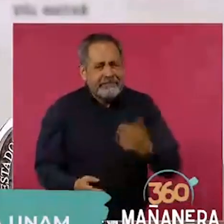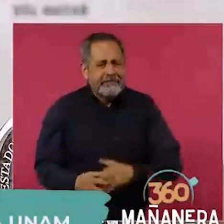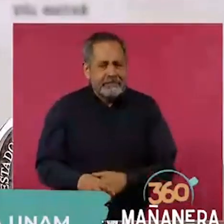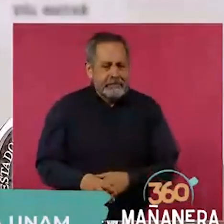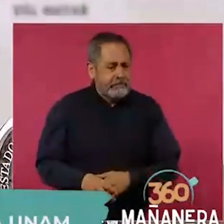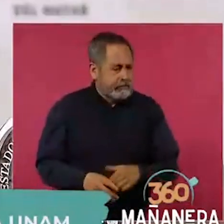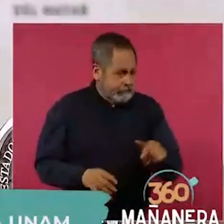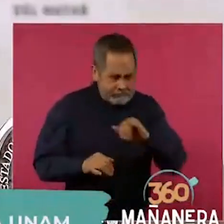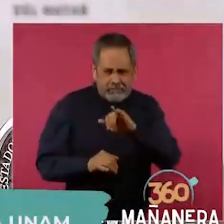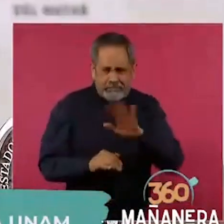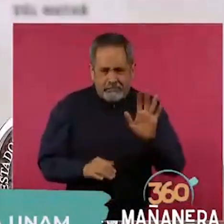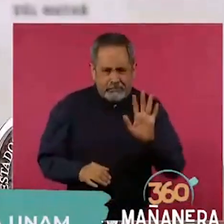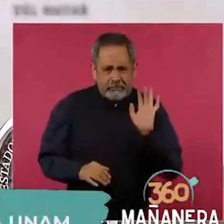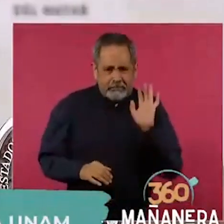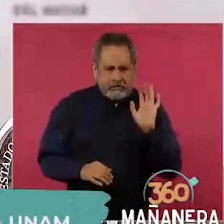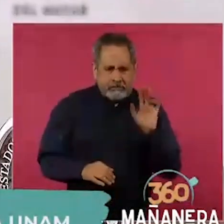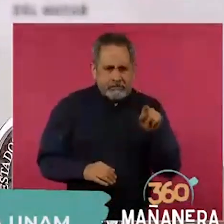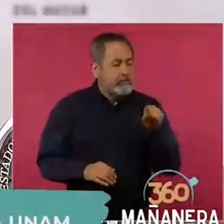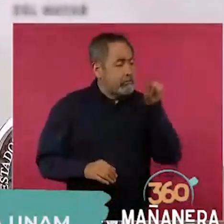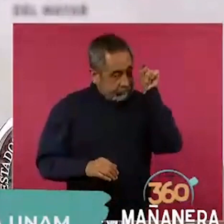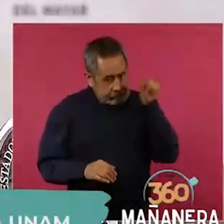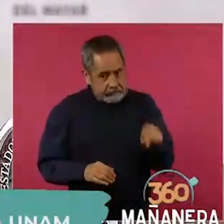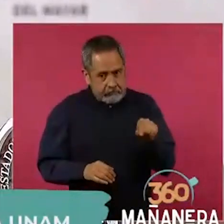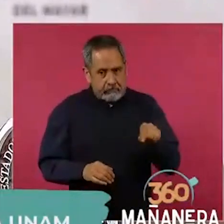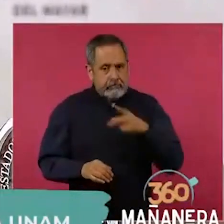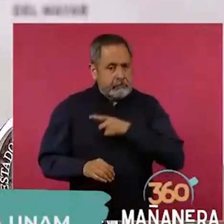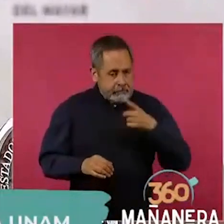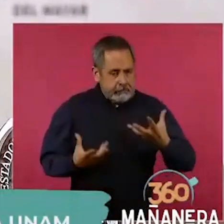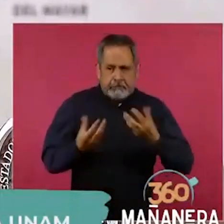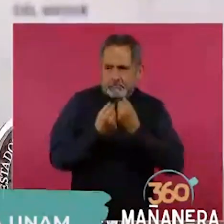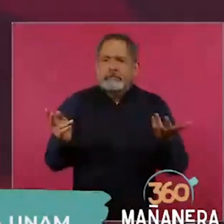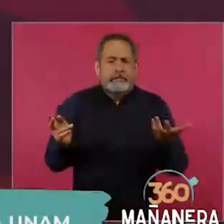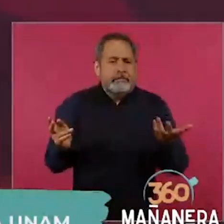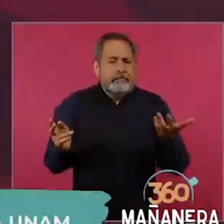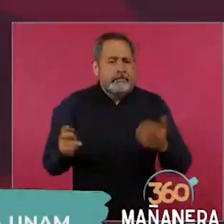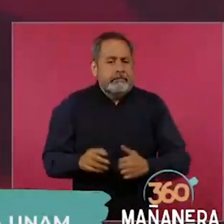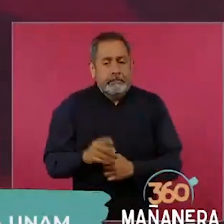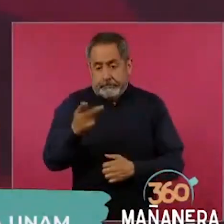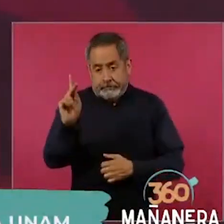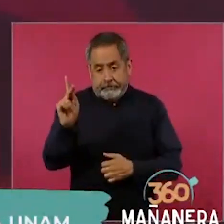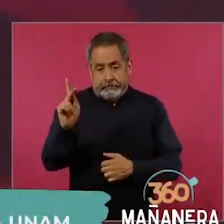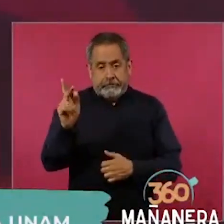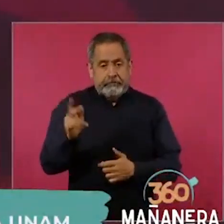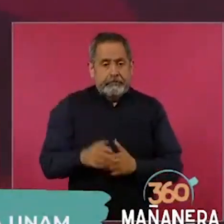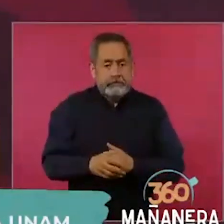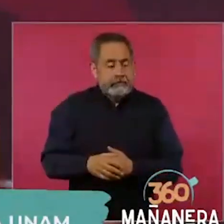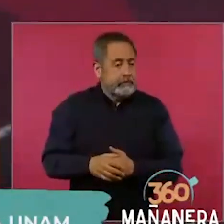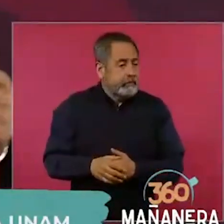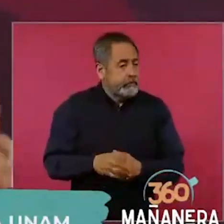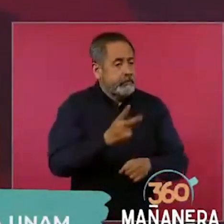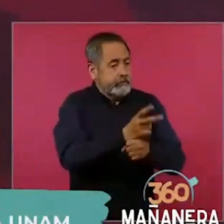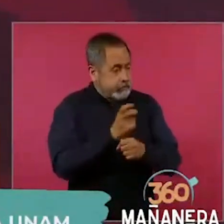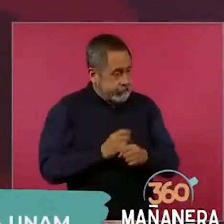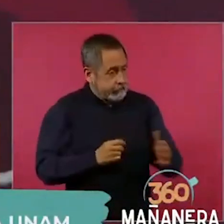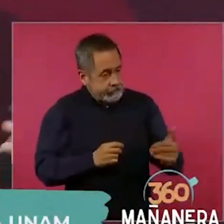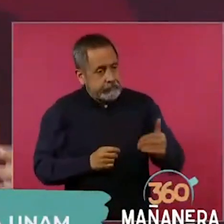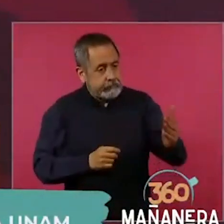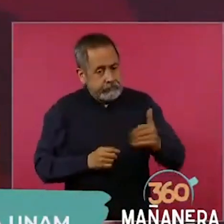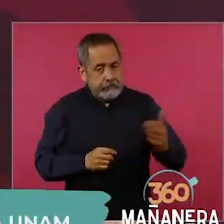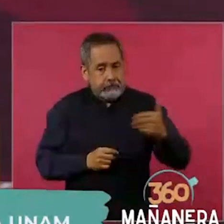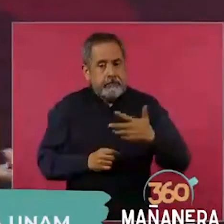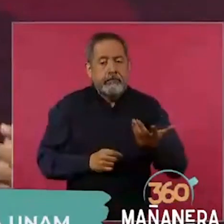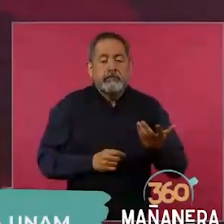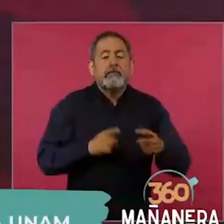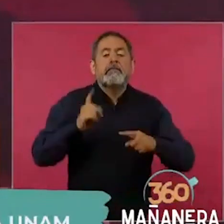Sí, claro, ahí es donde debe darse el debate, pero inviten,